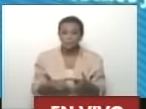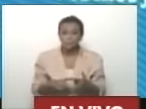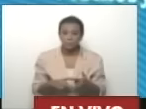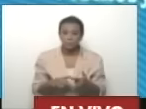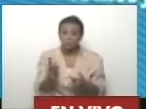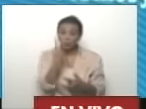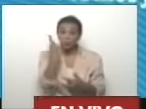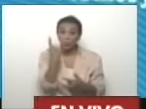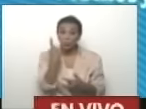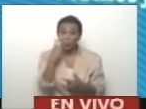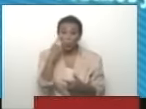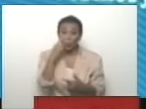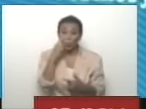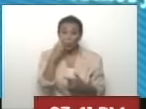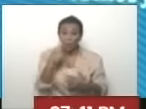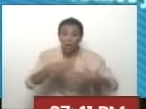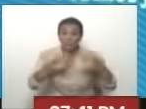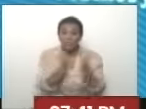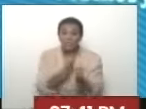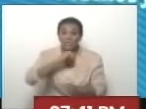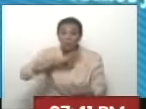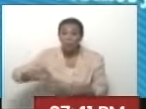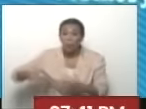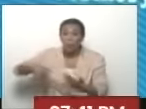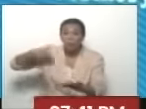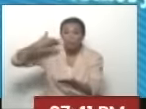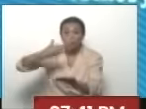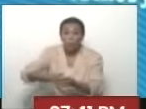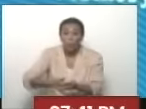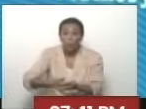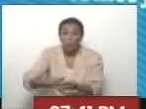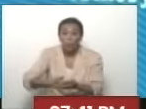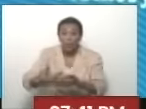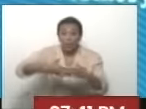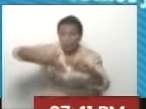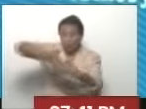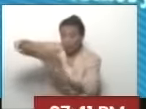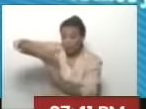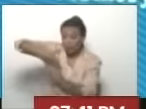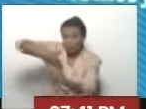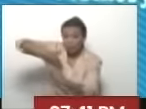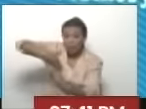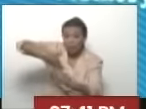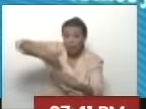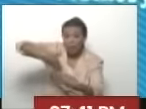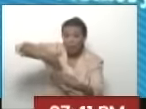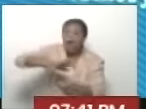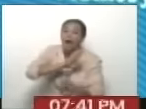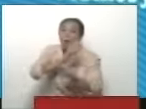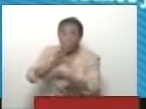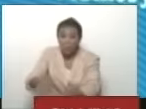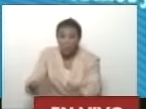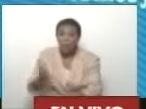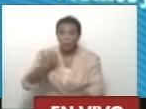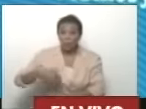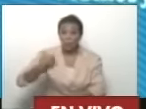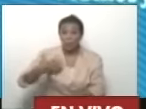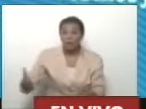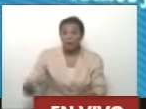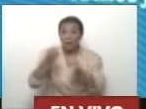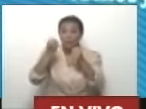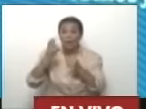sobre todo porque ellos tienen el conflicto histórico por las Malvinas, y Venezuela apoya a la Argentina en su lucha por recuperar las